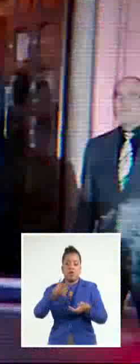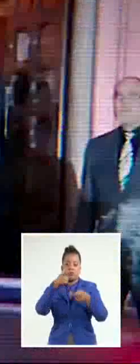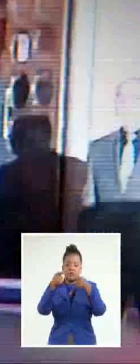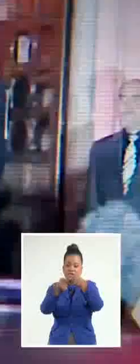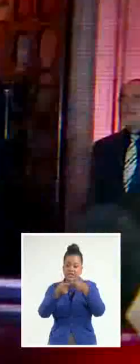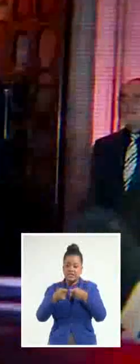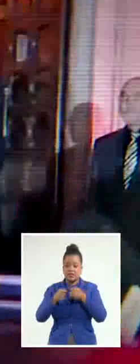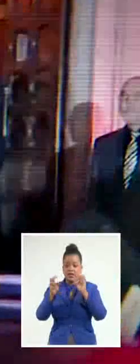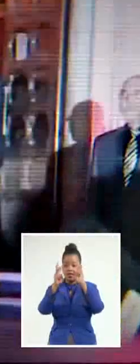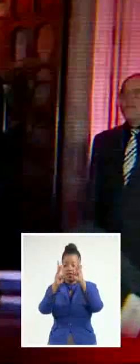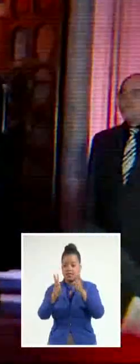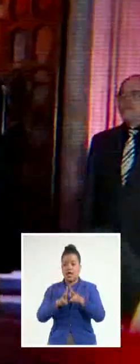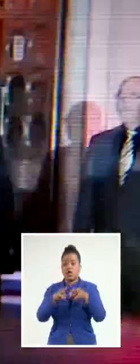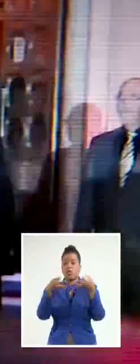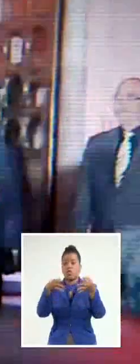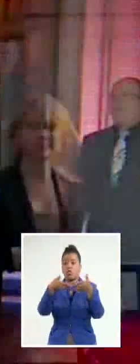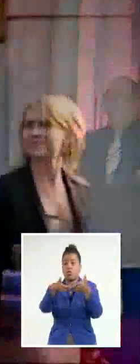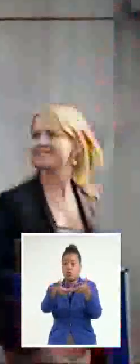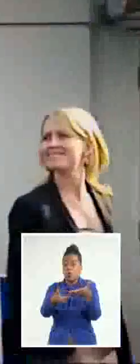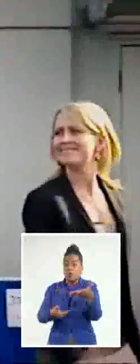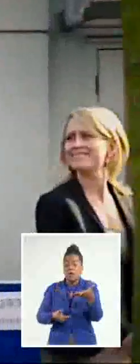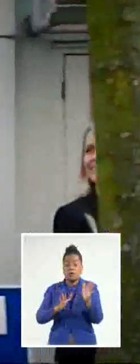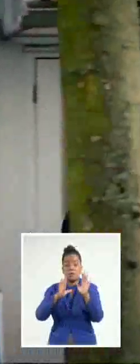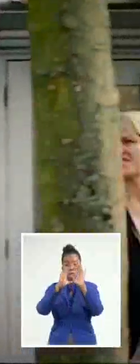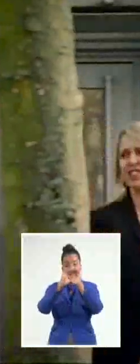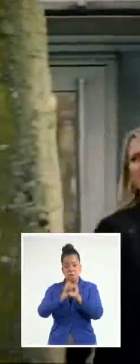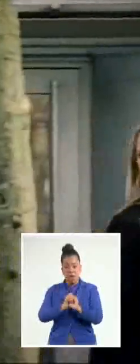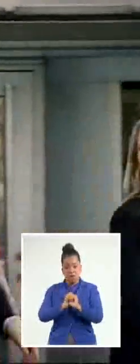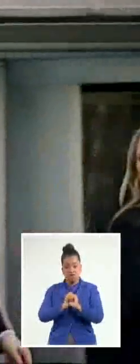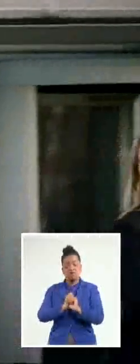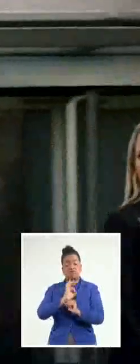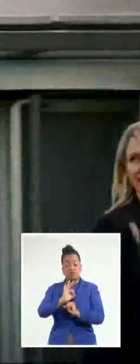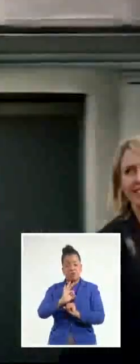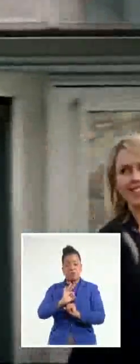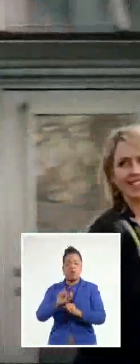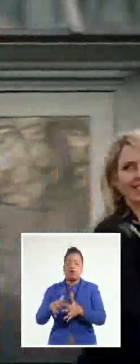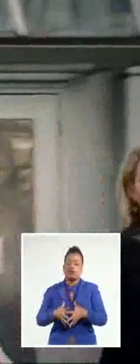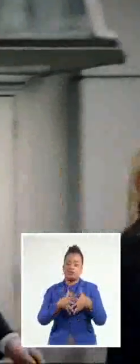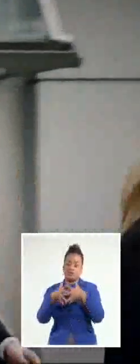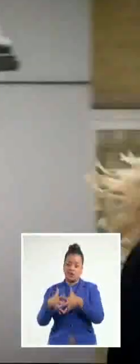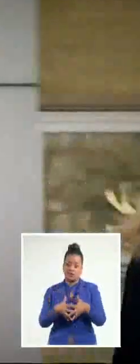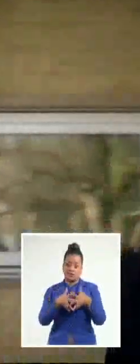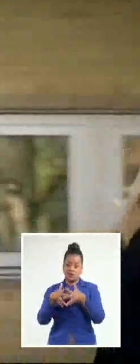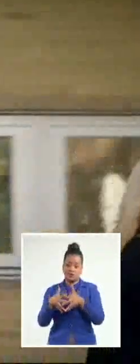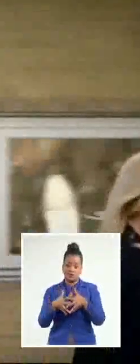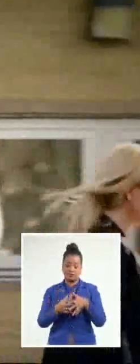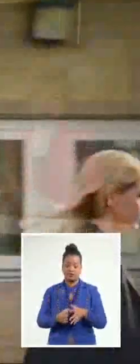divulgara documentos secretos sobre los crímenes cometidos por fuerzas estadounidenses en Afganistán e Irak.